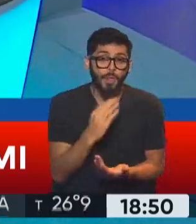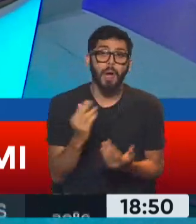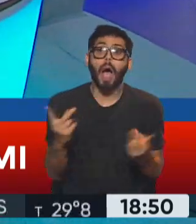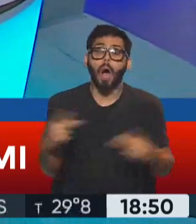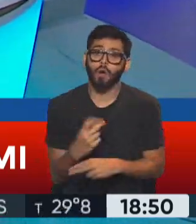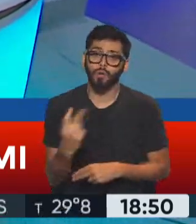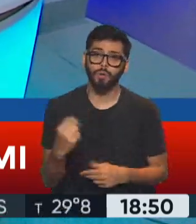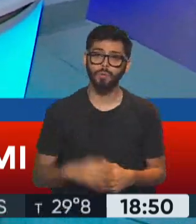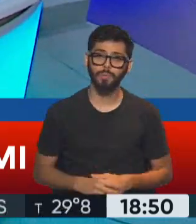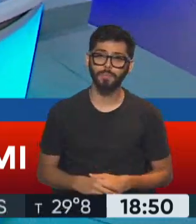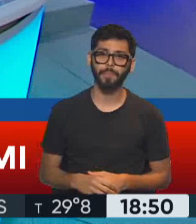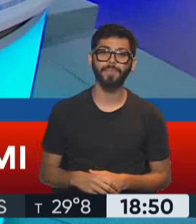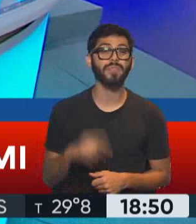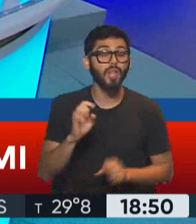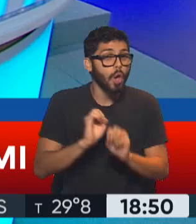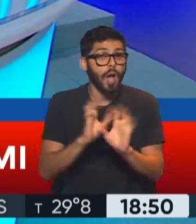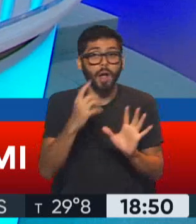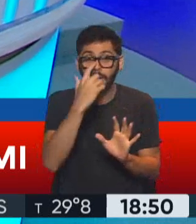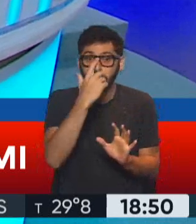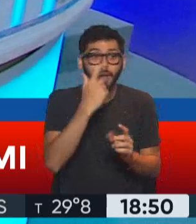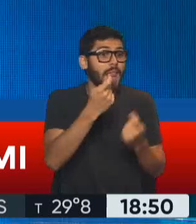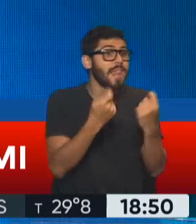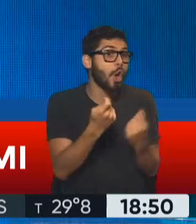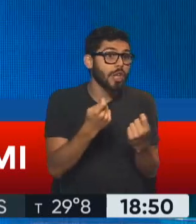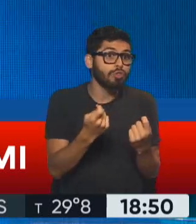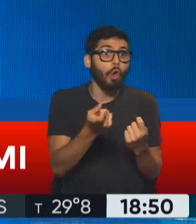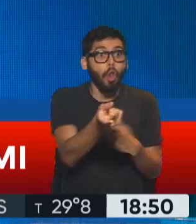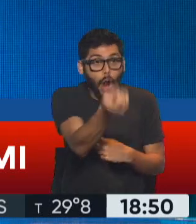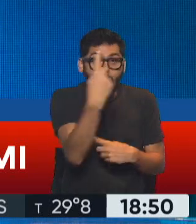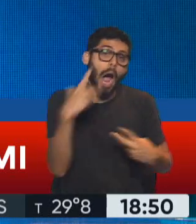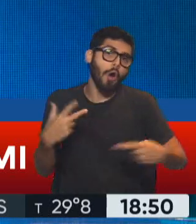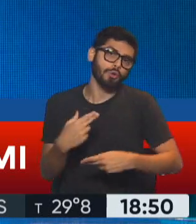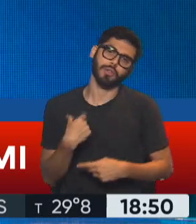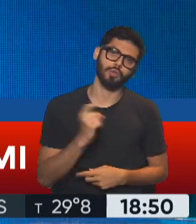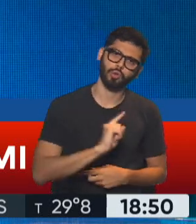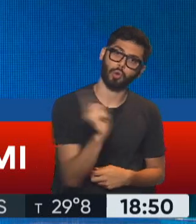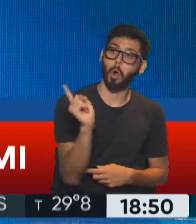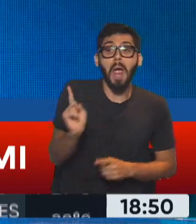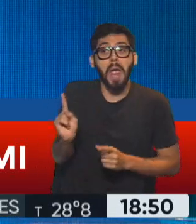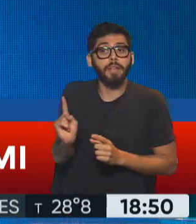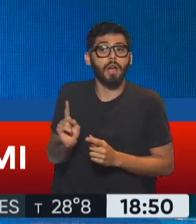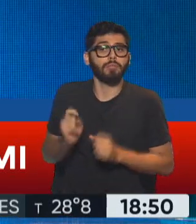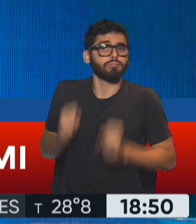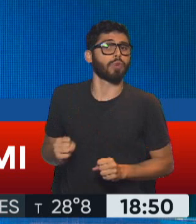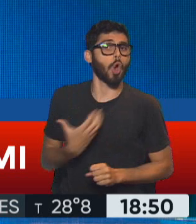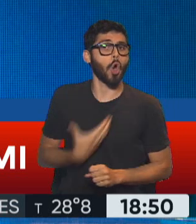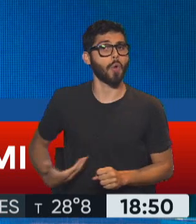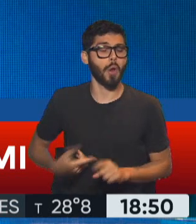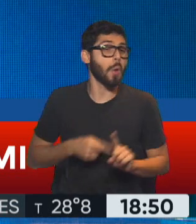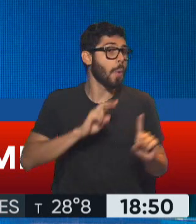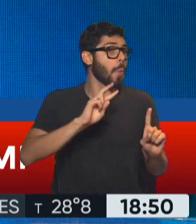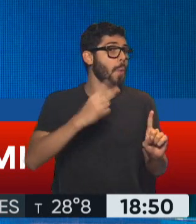no, la aclaración era esa. No vamos a llevar adelante ninguna negociación que implique ajuste. Esa es la posición que viene adoptando el gobierno. Eso es lo que dijo la presidenta, más allá de